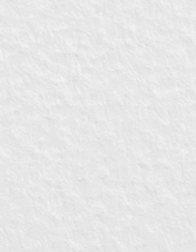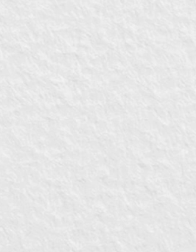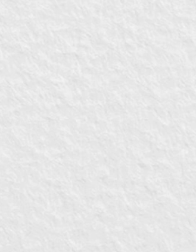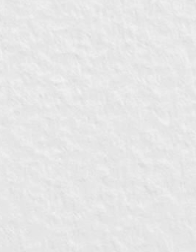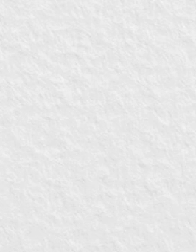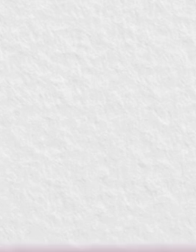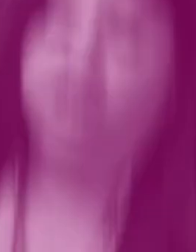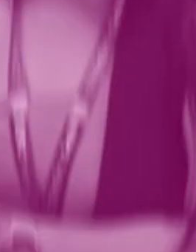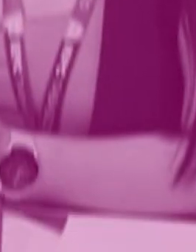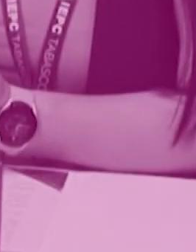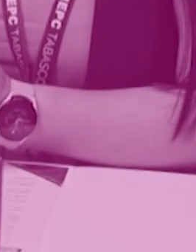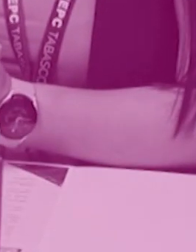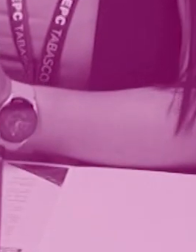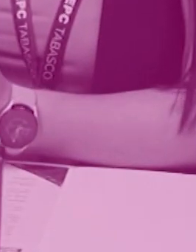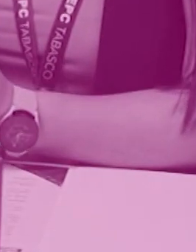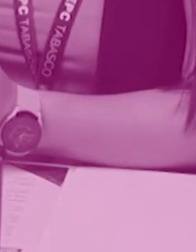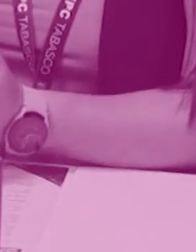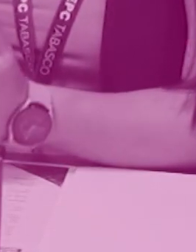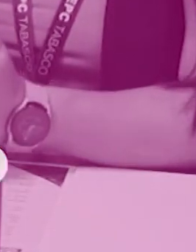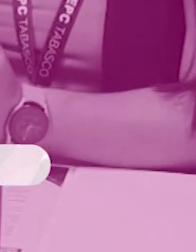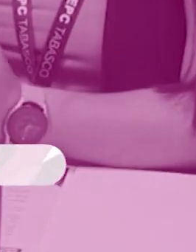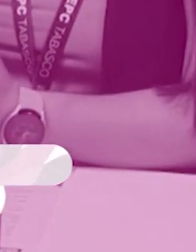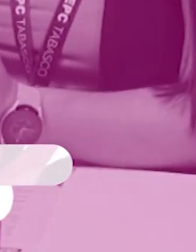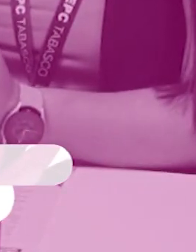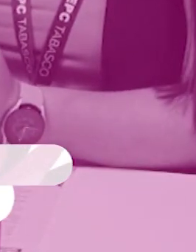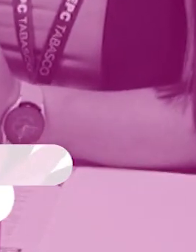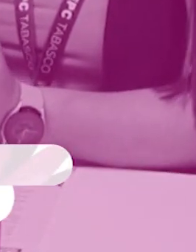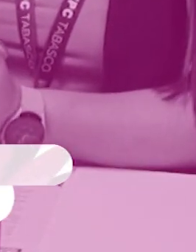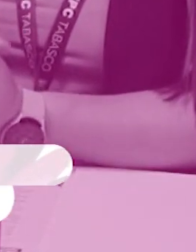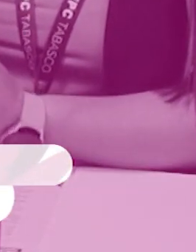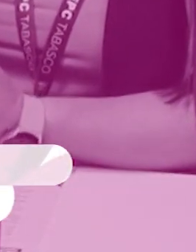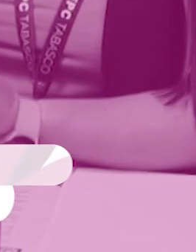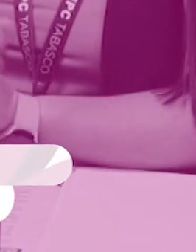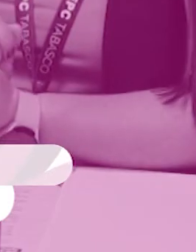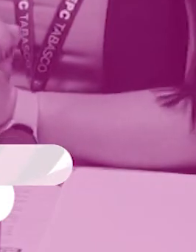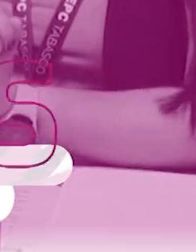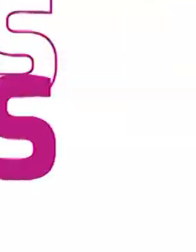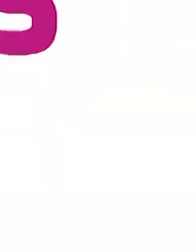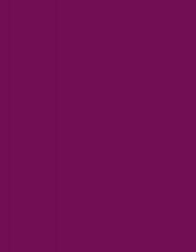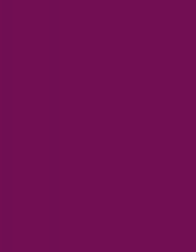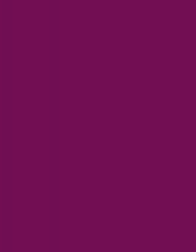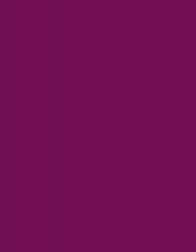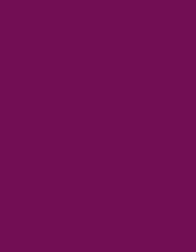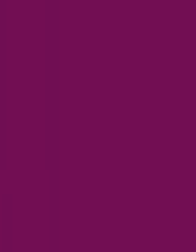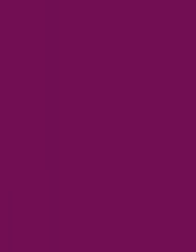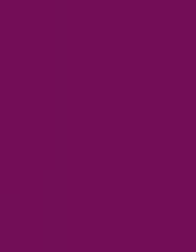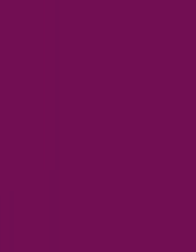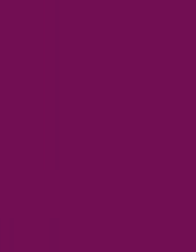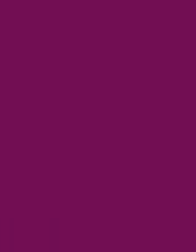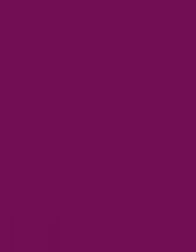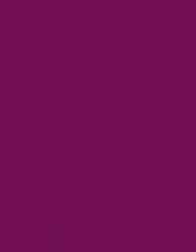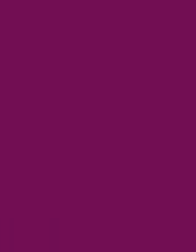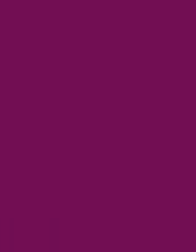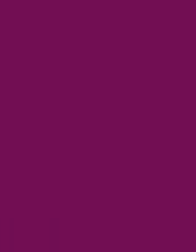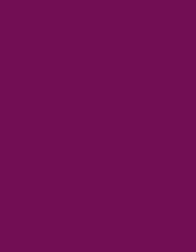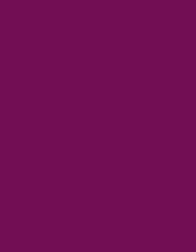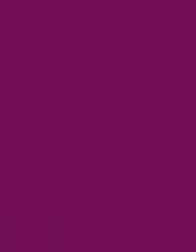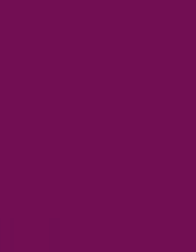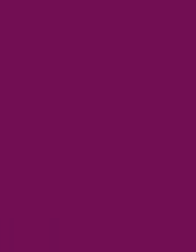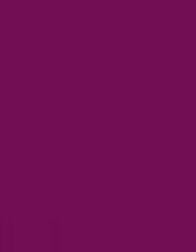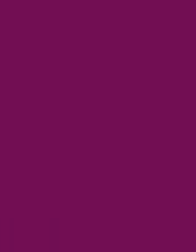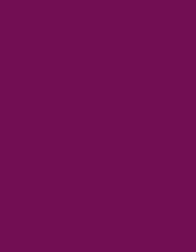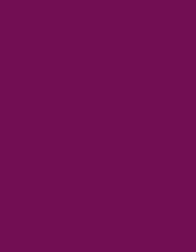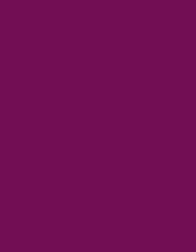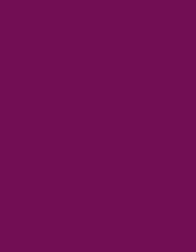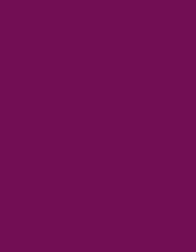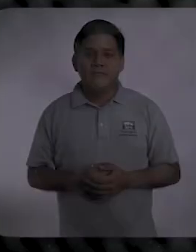Democracia en 20. Diálogos que construyen ciudadanía. Diálogos que construyen ciudadanía. Comenzamos. Digo, porque ya vamos a